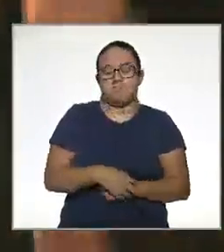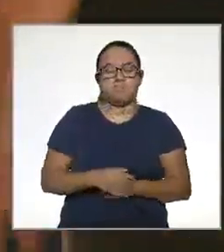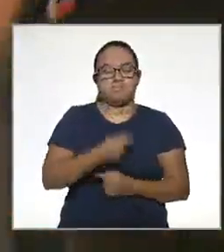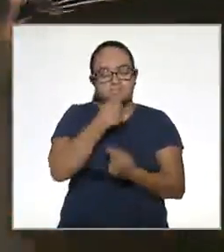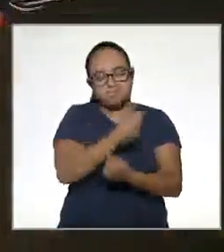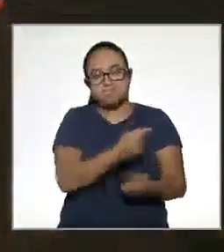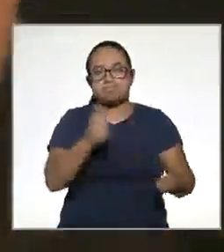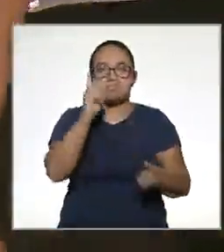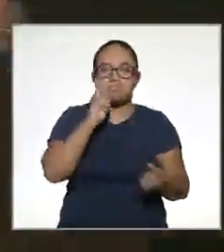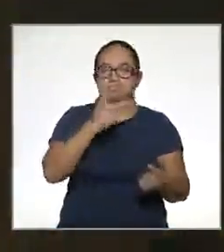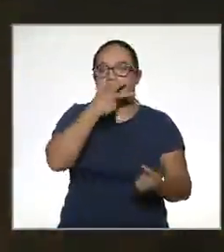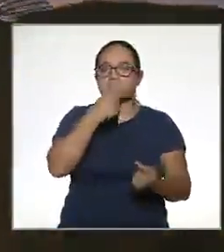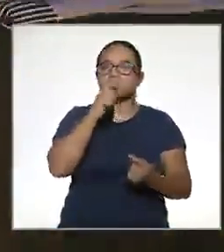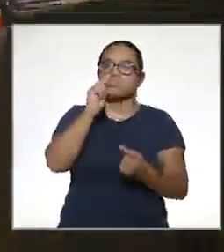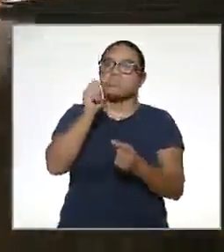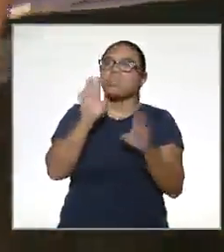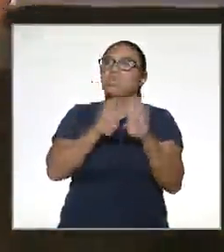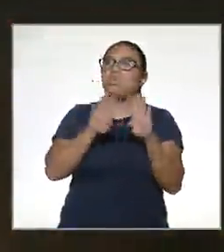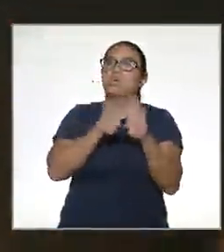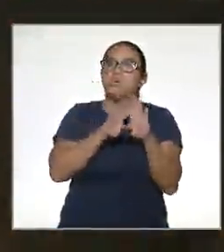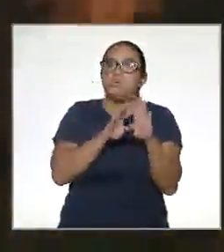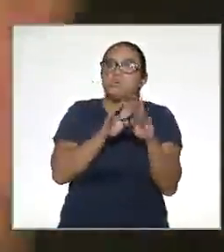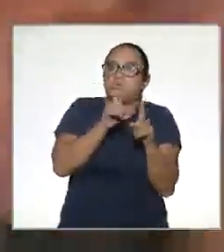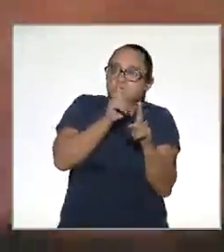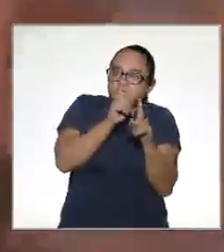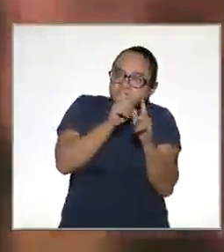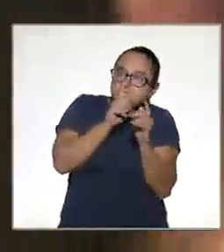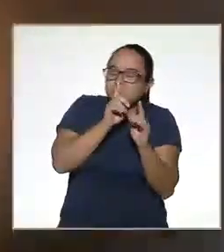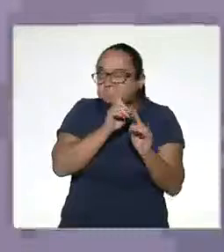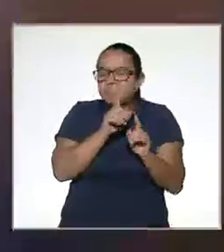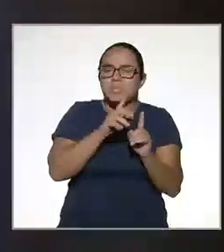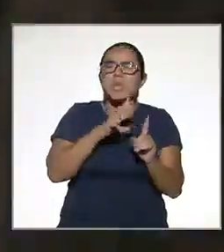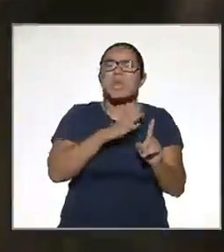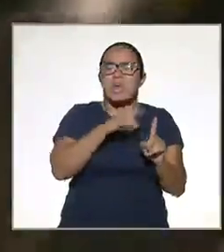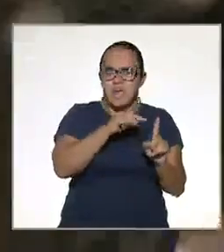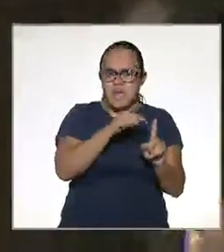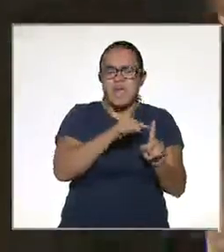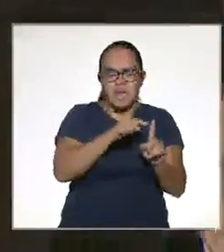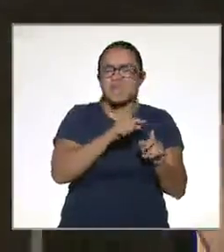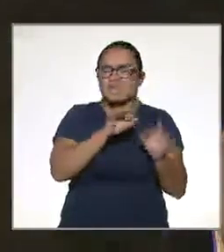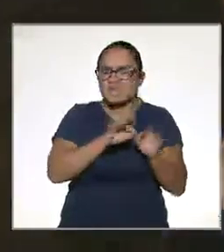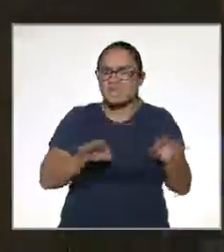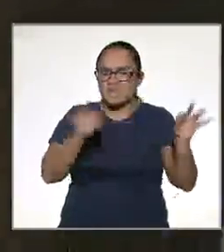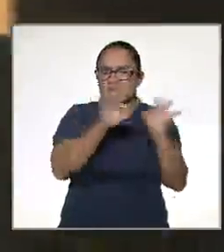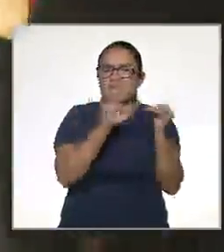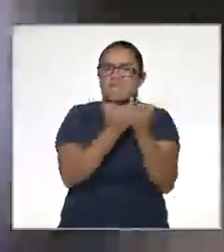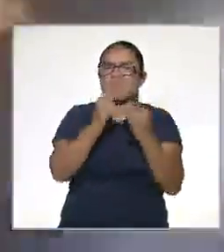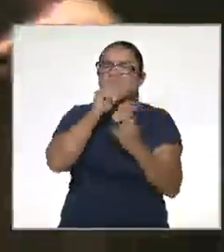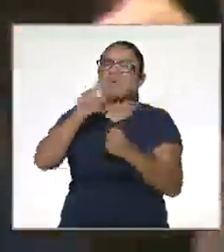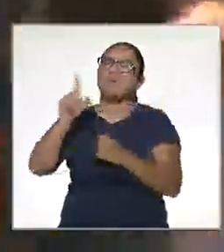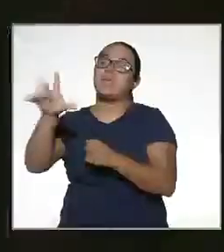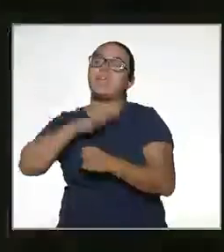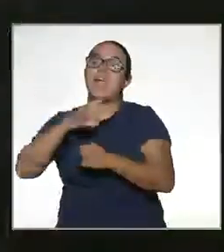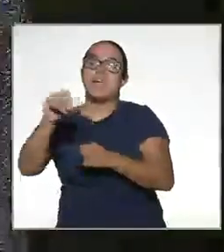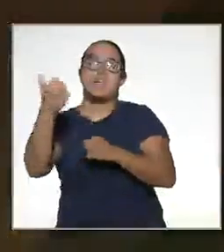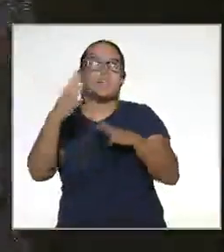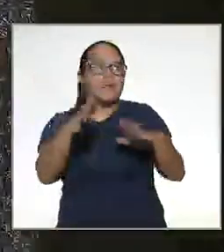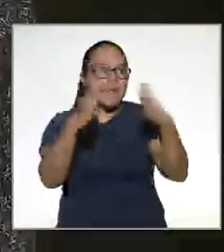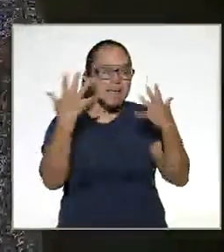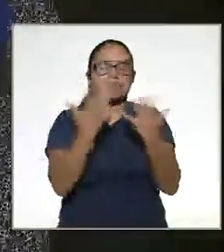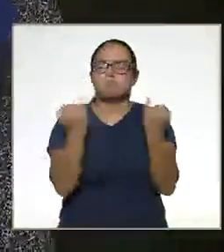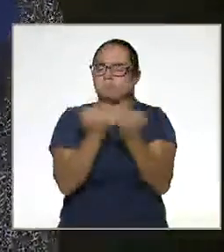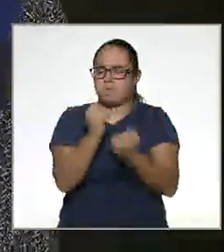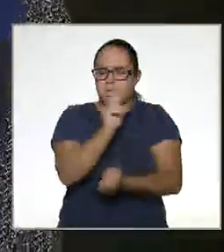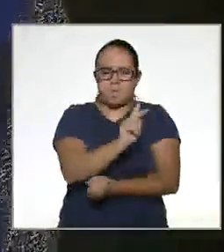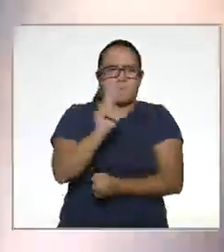niñas y los niños introvertidos tienen un mundo interno igual de importante que el de los niños populares. Y antes de